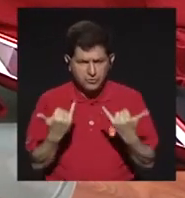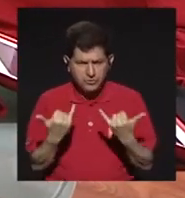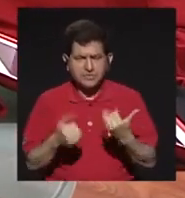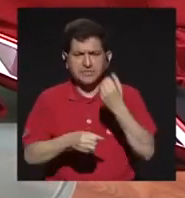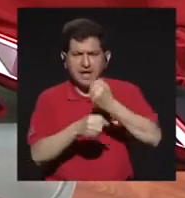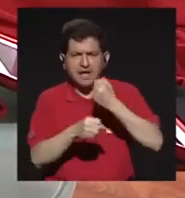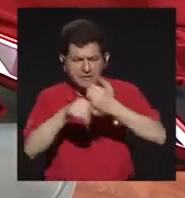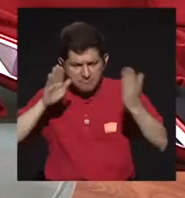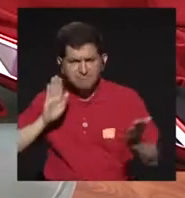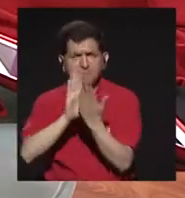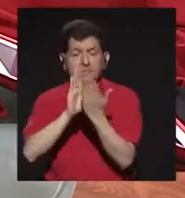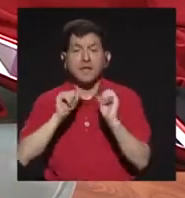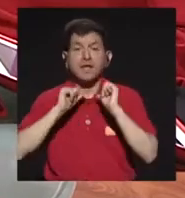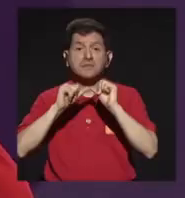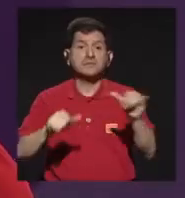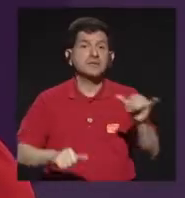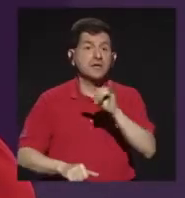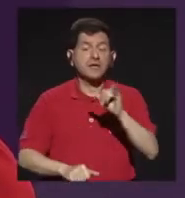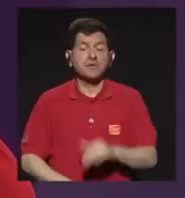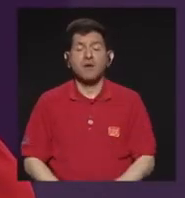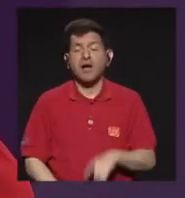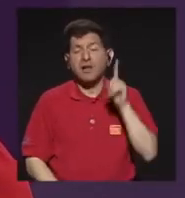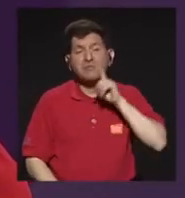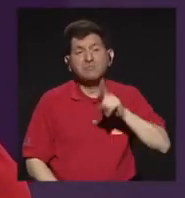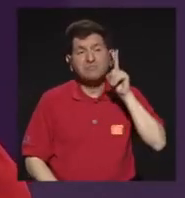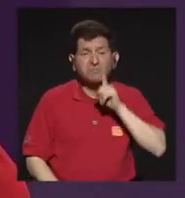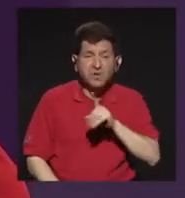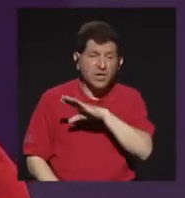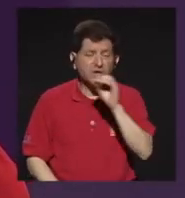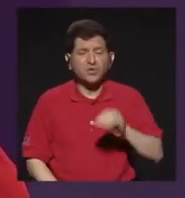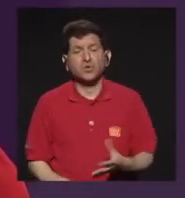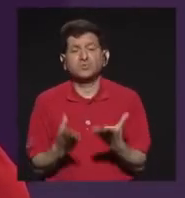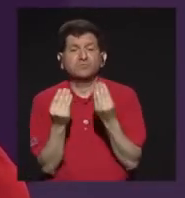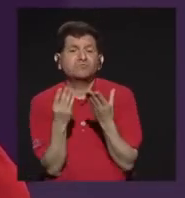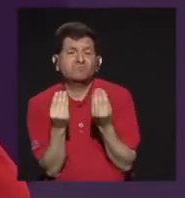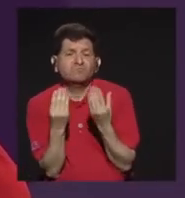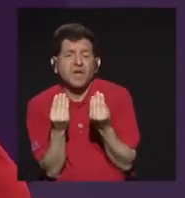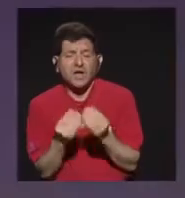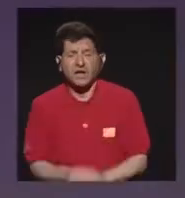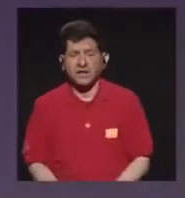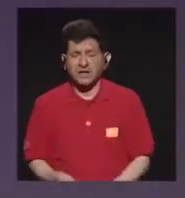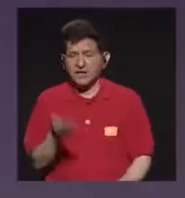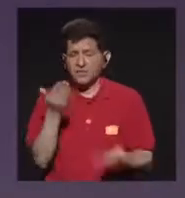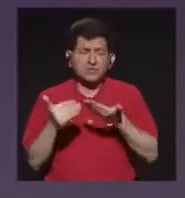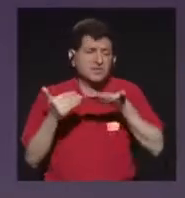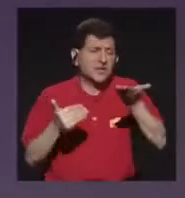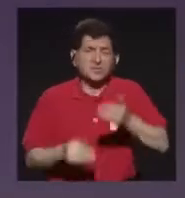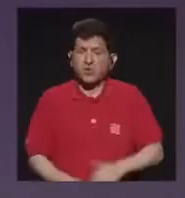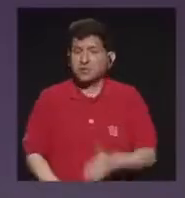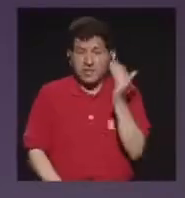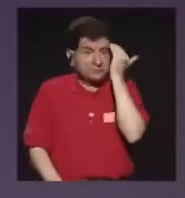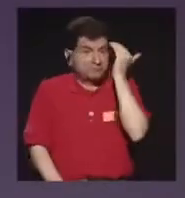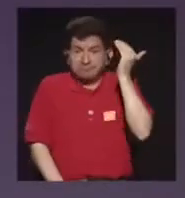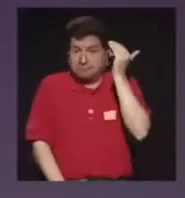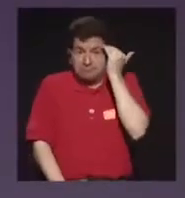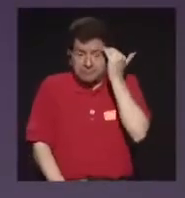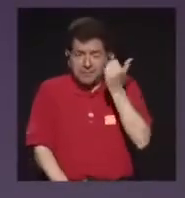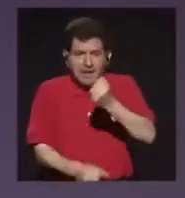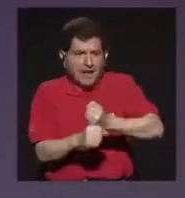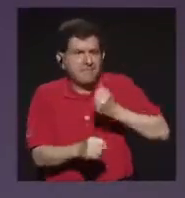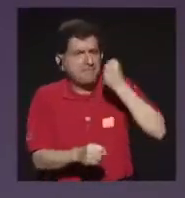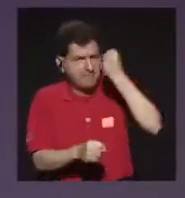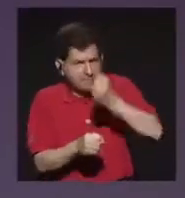de trabajo, porque seguimos también con mitos, con temores, ignorando muchas cosas. En fin, es un